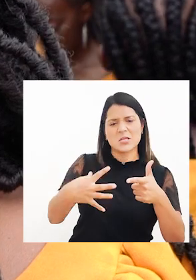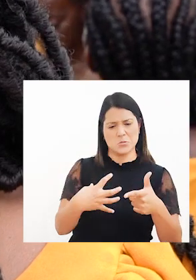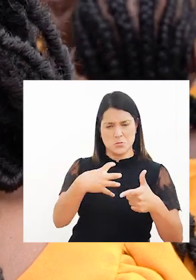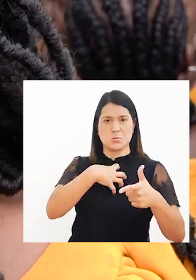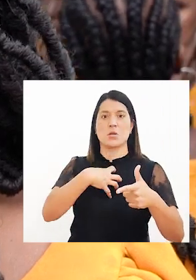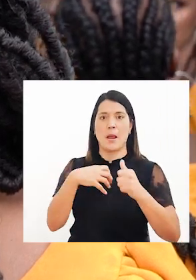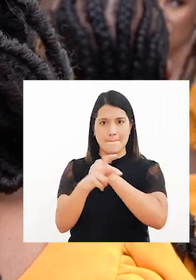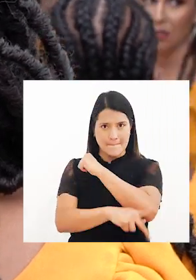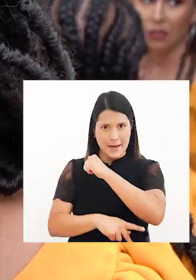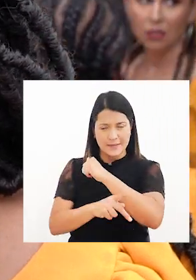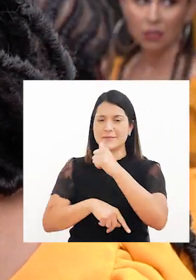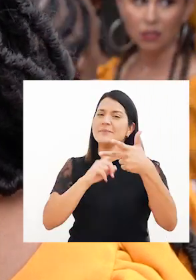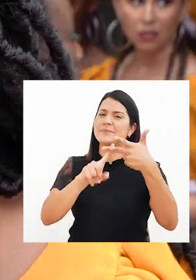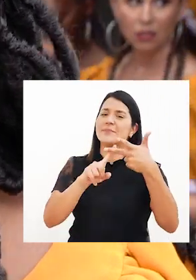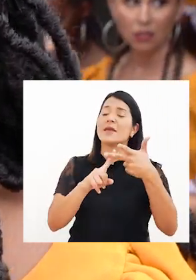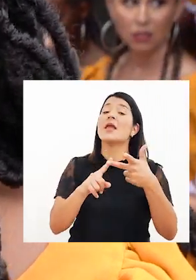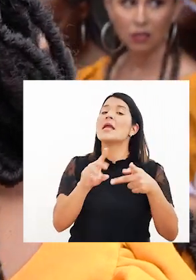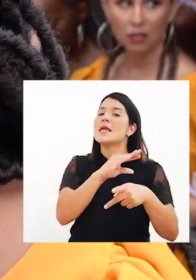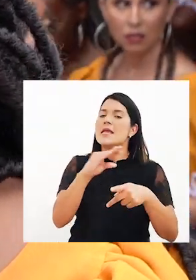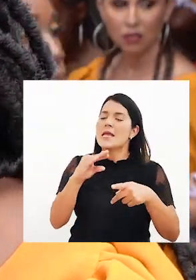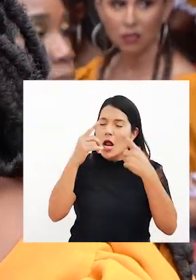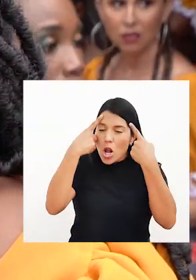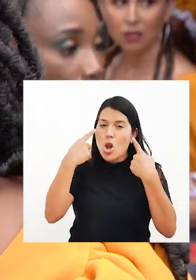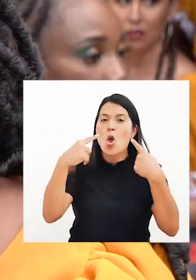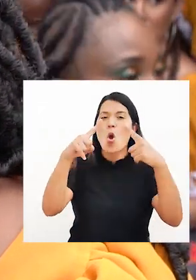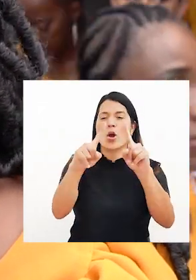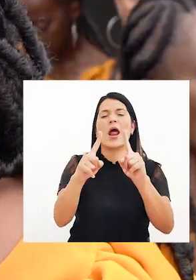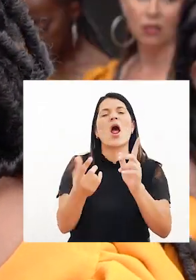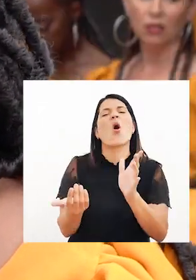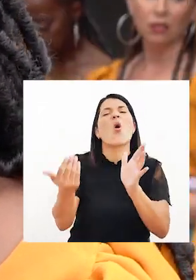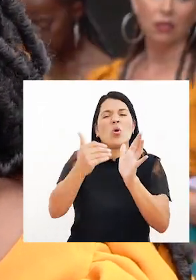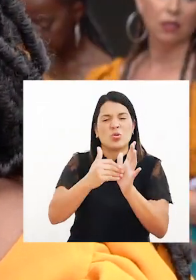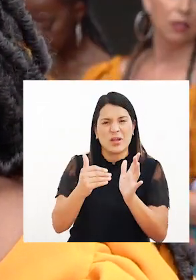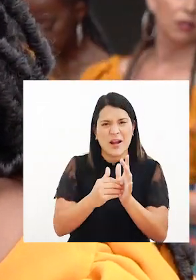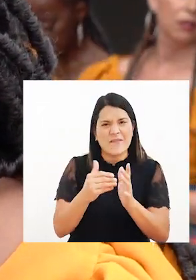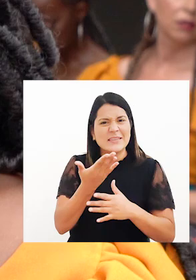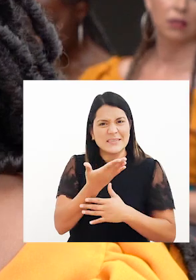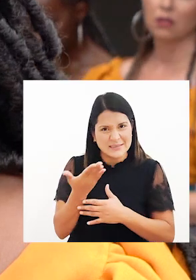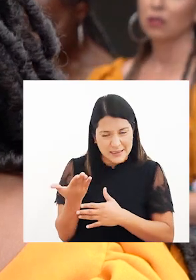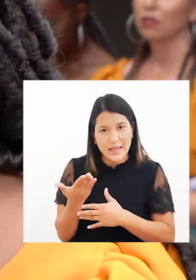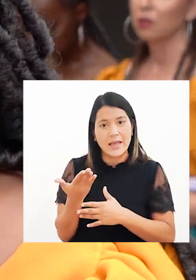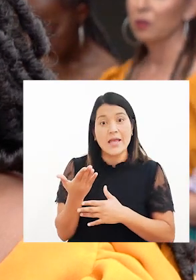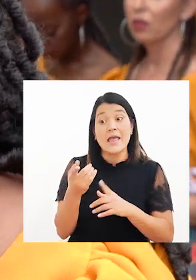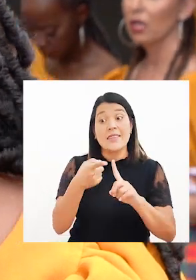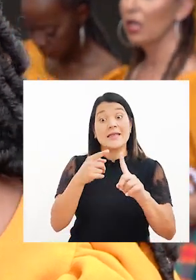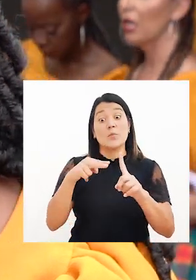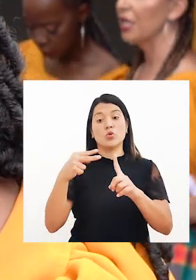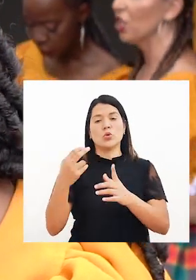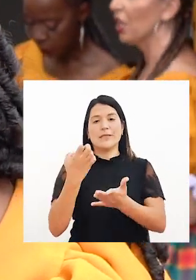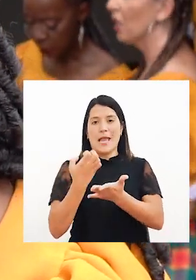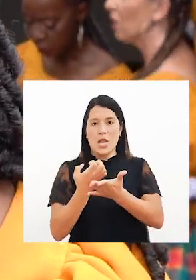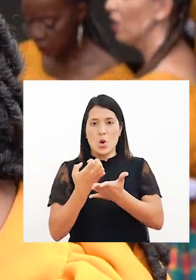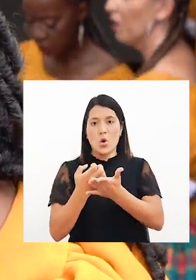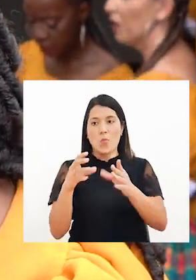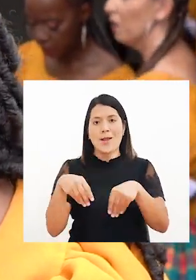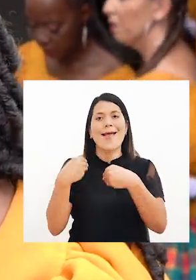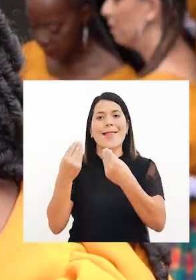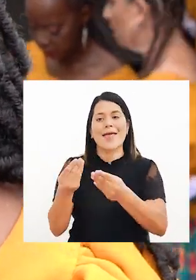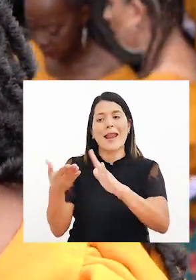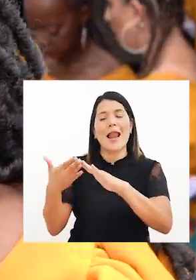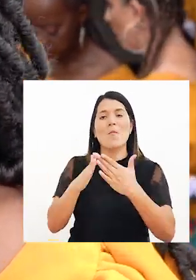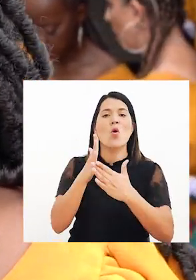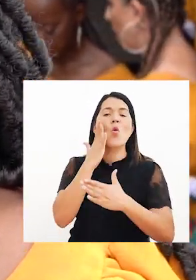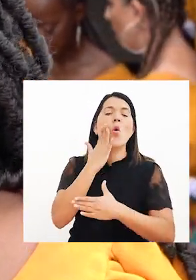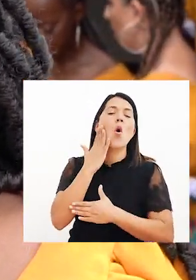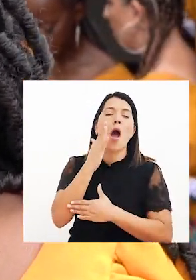lograr volver al punto de devolver dinerariamente, económicamente, lo que se le ha quitado al pueblo